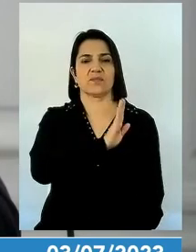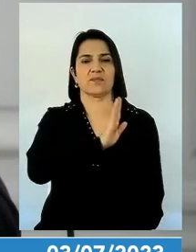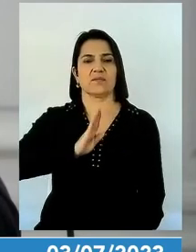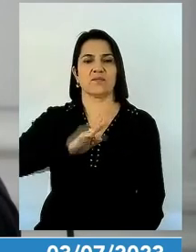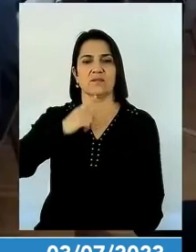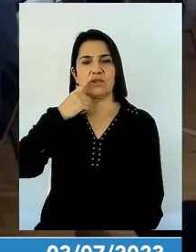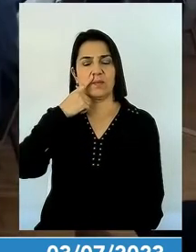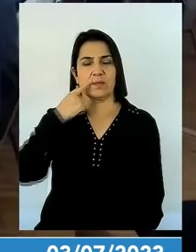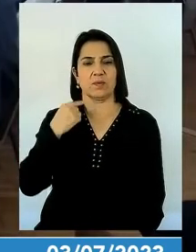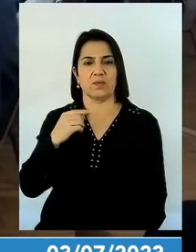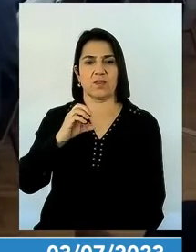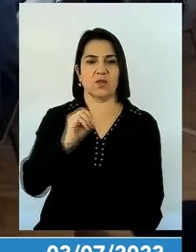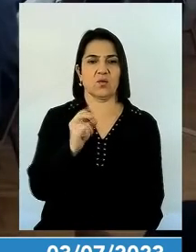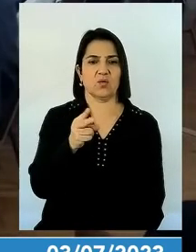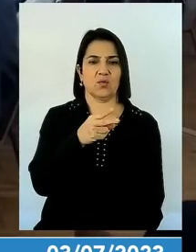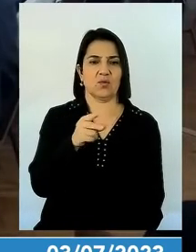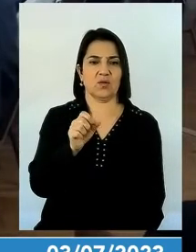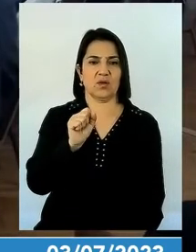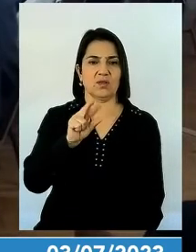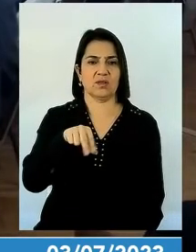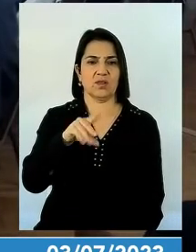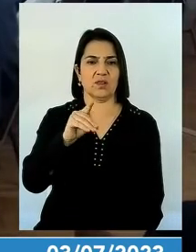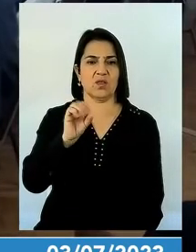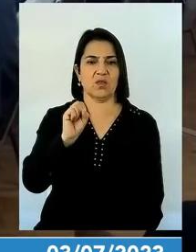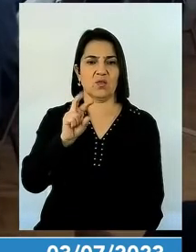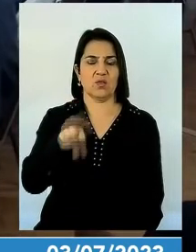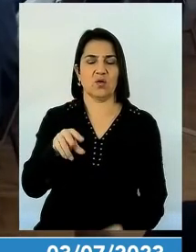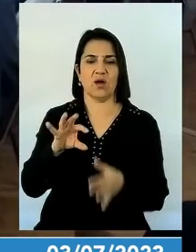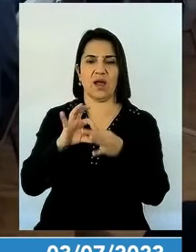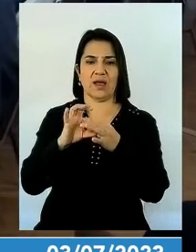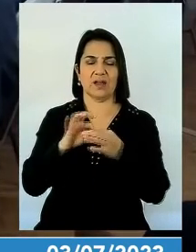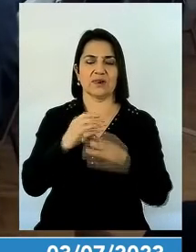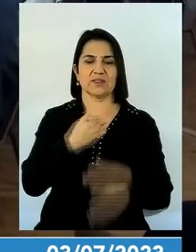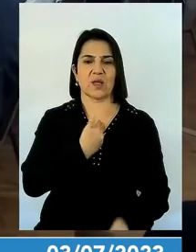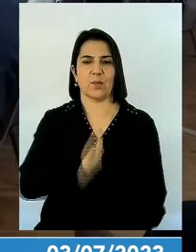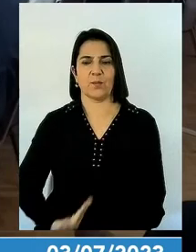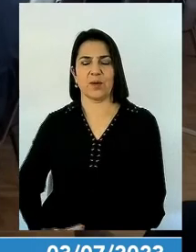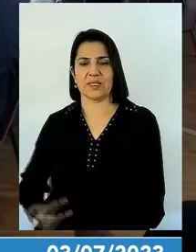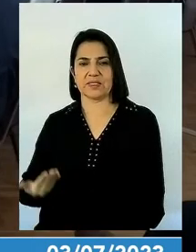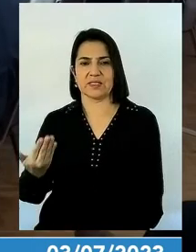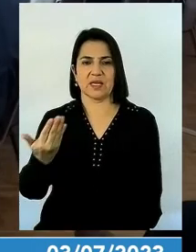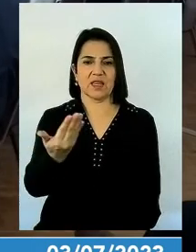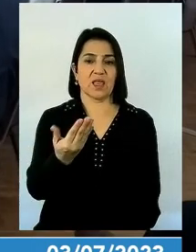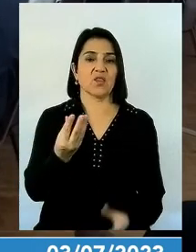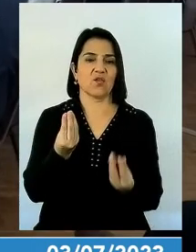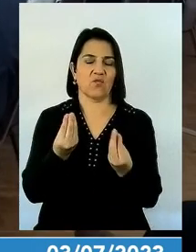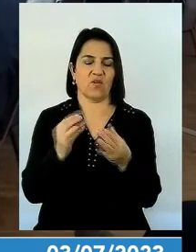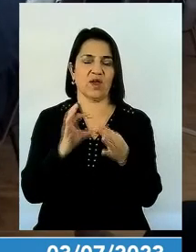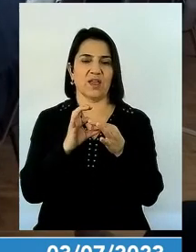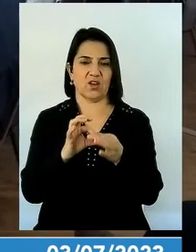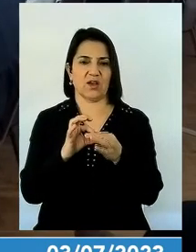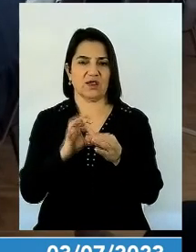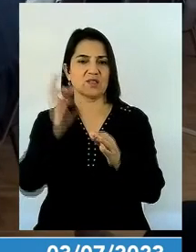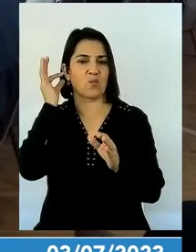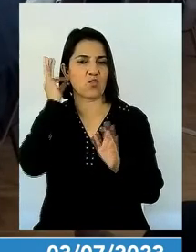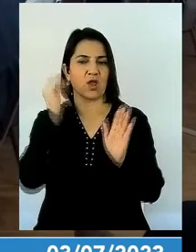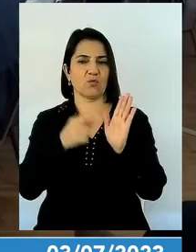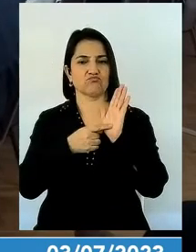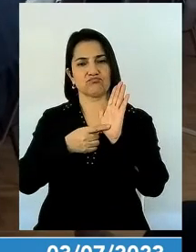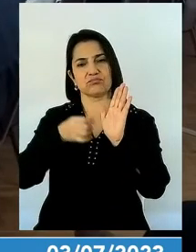Osandón. Muchas gracias, señor presidente, y por su intermedio. Bueno, agradecer a la expositora por la presentación que nos acaba de